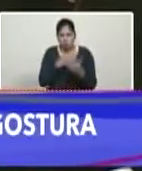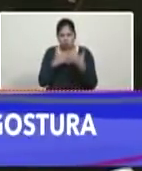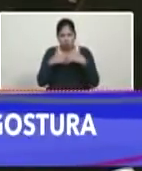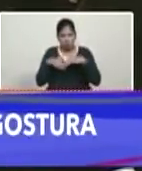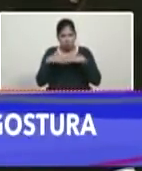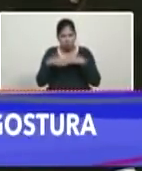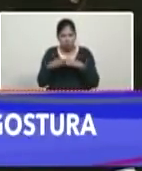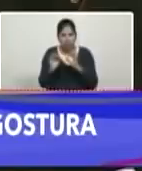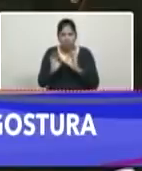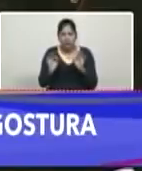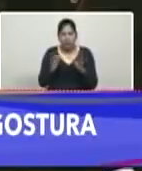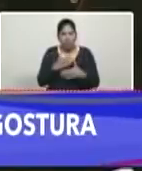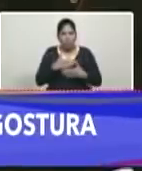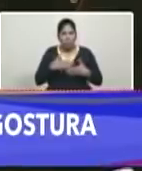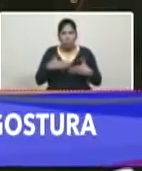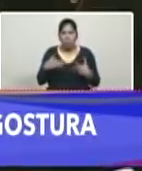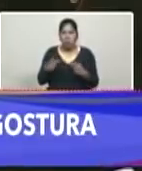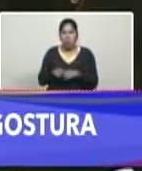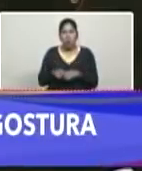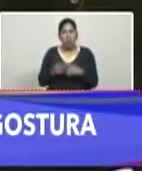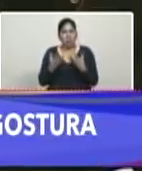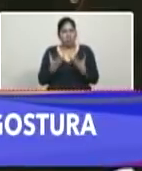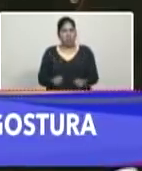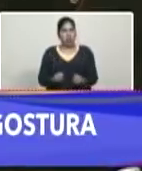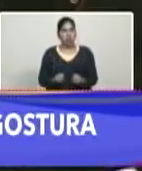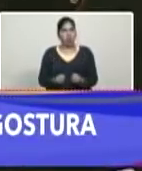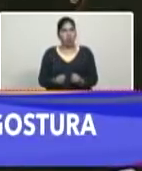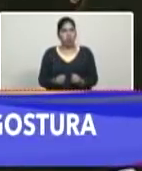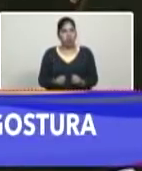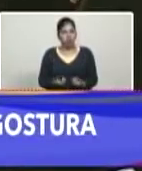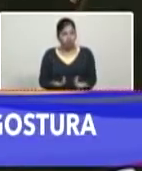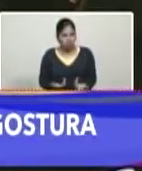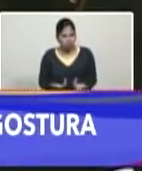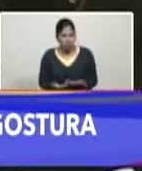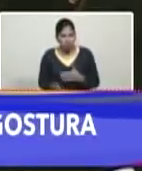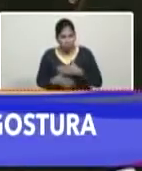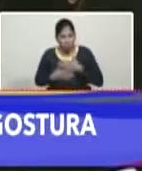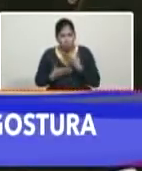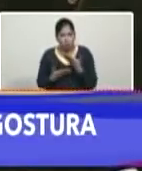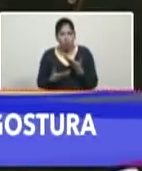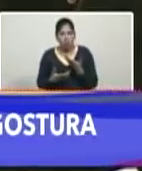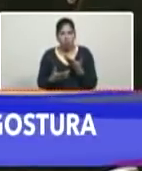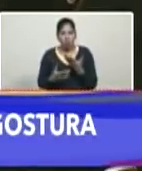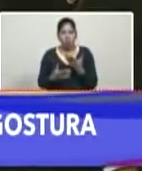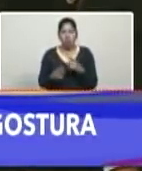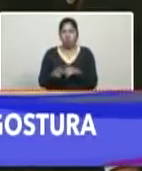sin deseo de luchar, podrá ser un cascarón